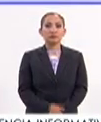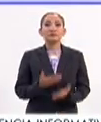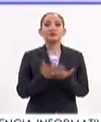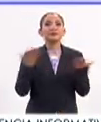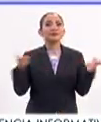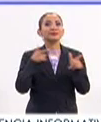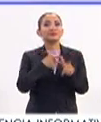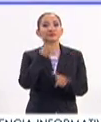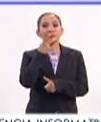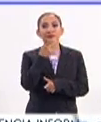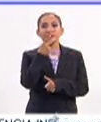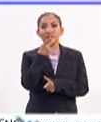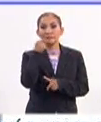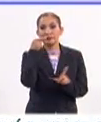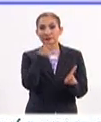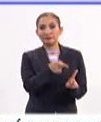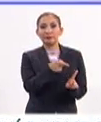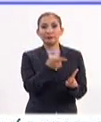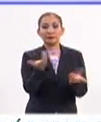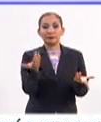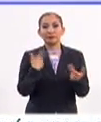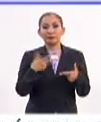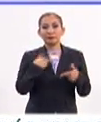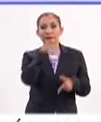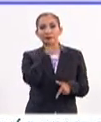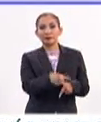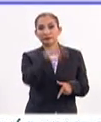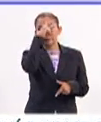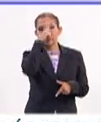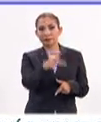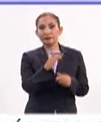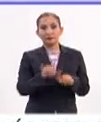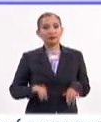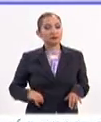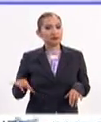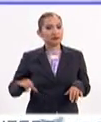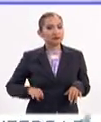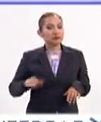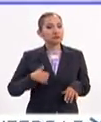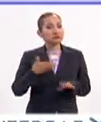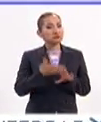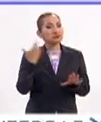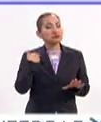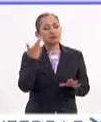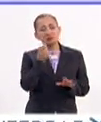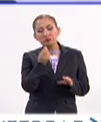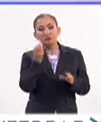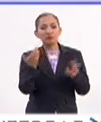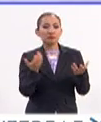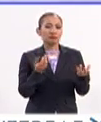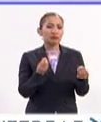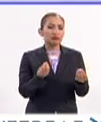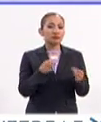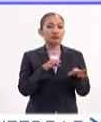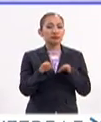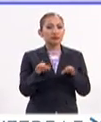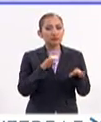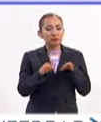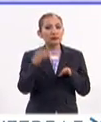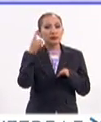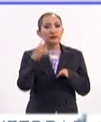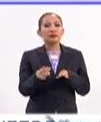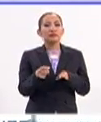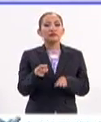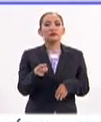Y vamos a seguir hablando, por supuesto, de este personaje mexicano tan interesante, tan profundo, que hizo muchísimo, sobre todo para